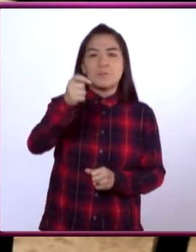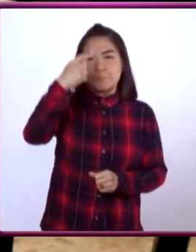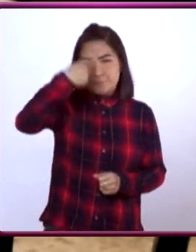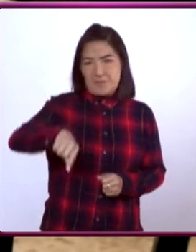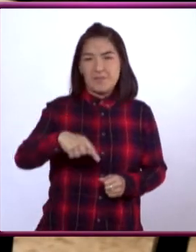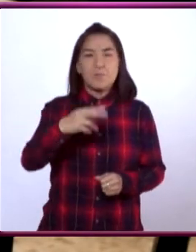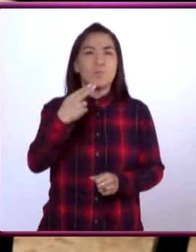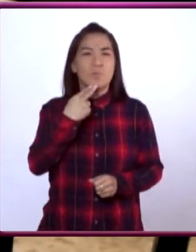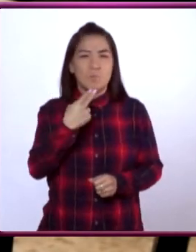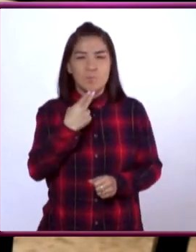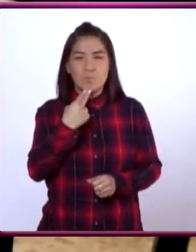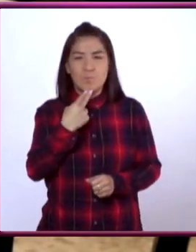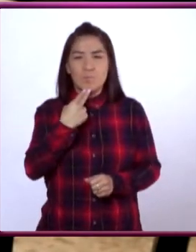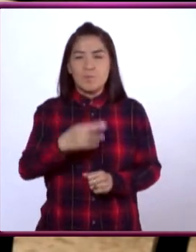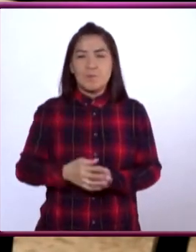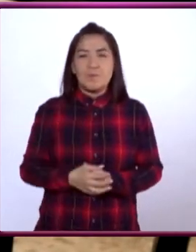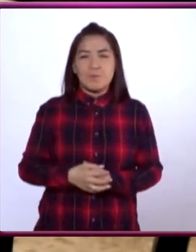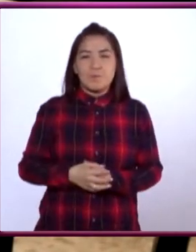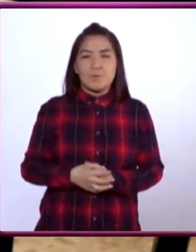usan para